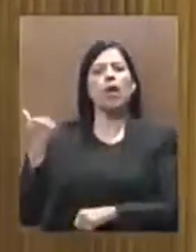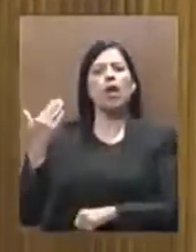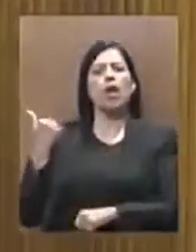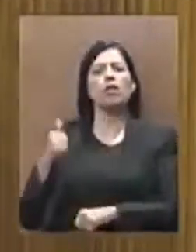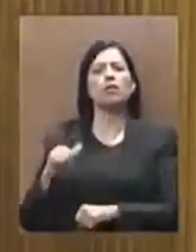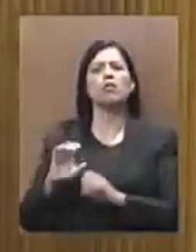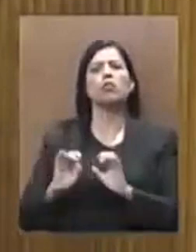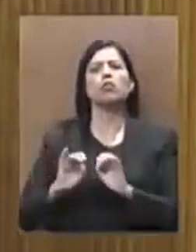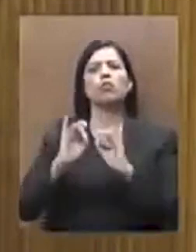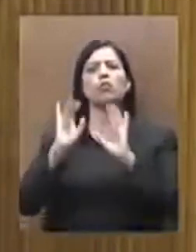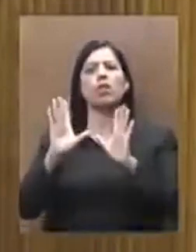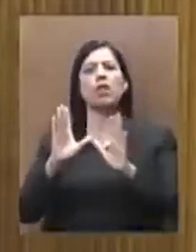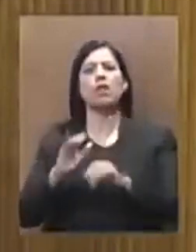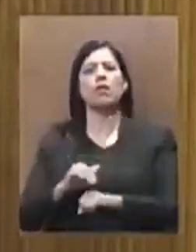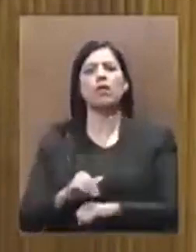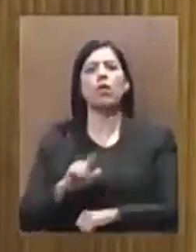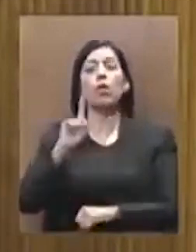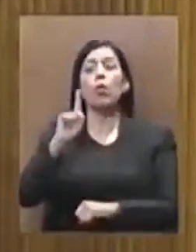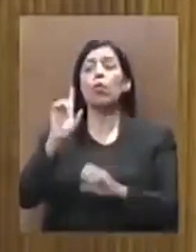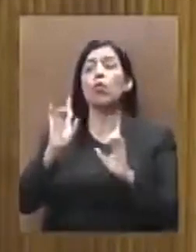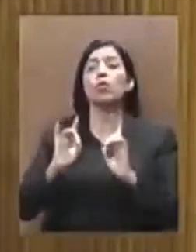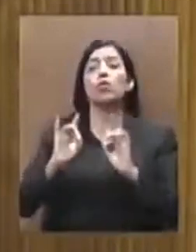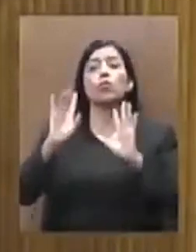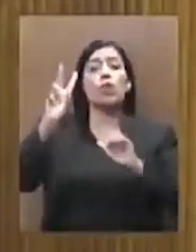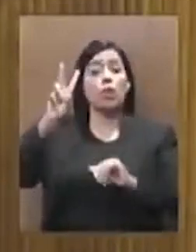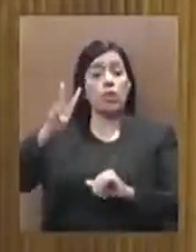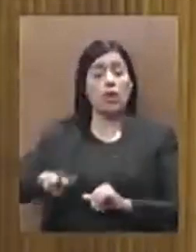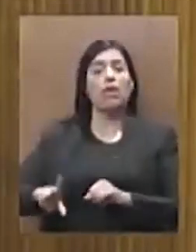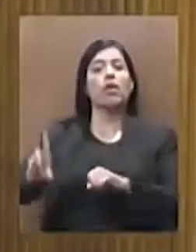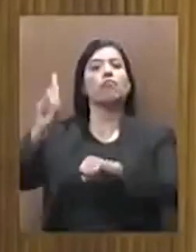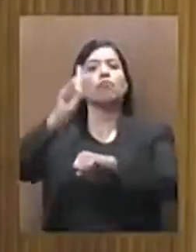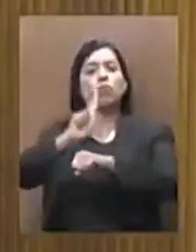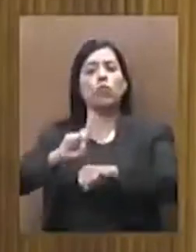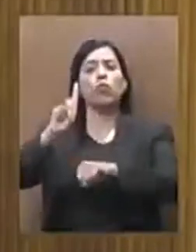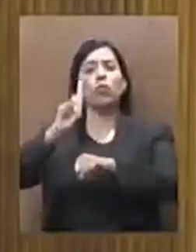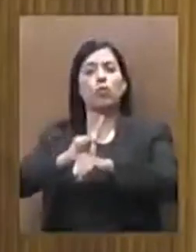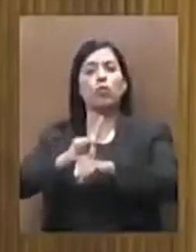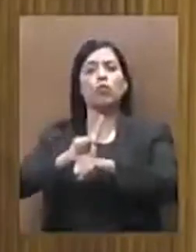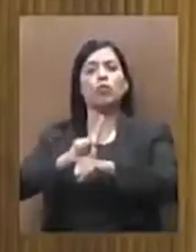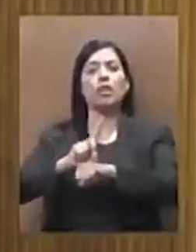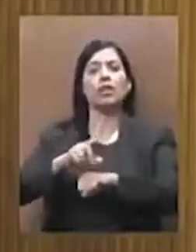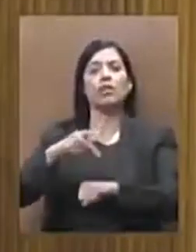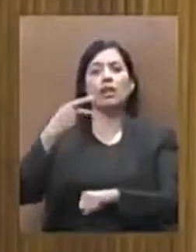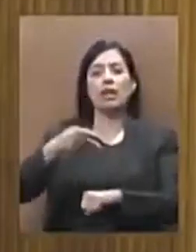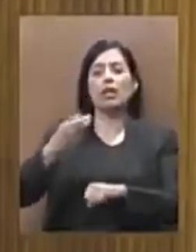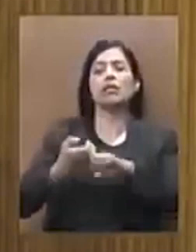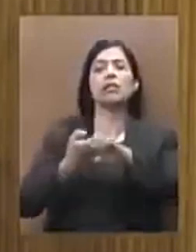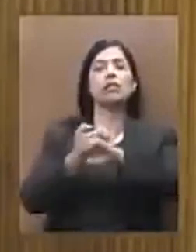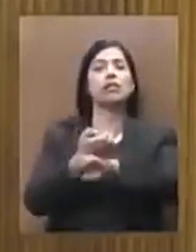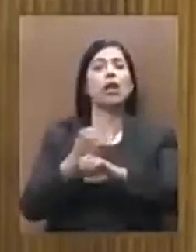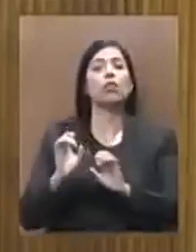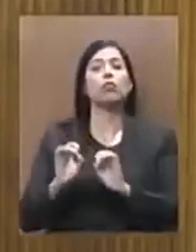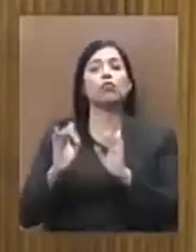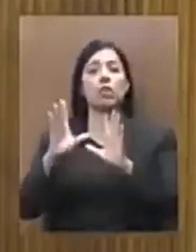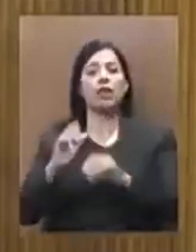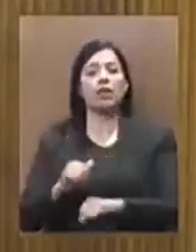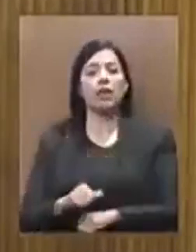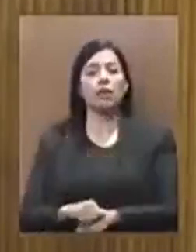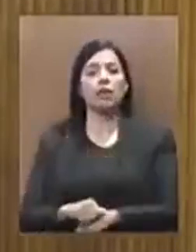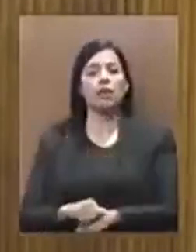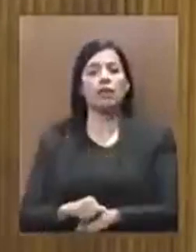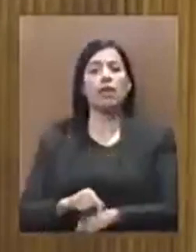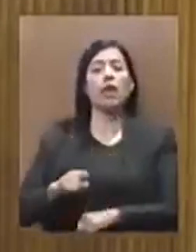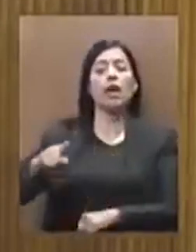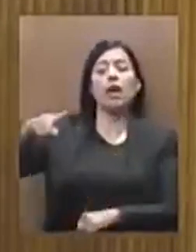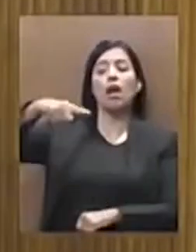concreto y más palpable de una realidad que se presenta todos los días en esta en este estado y es la exclusión